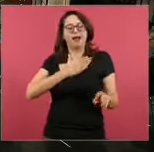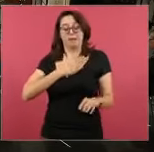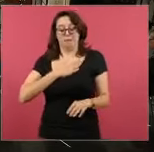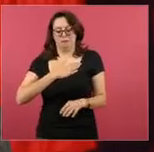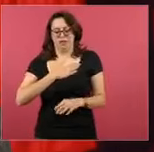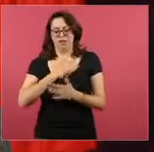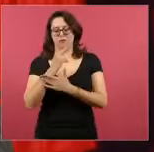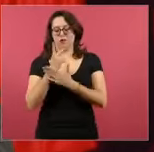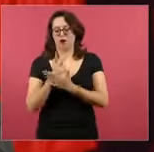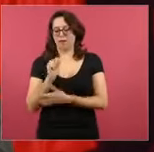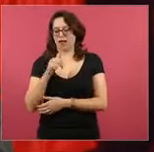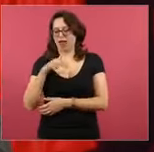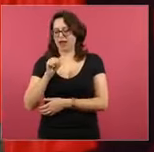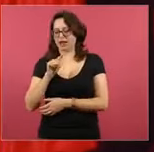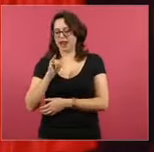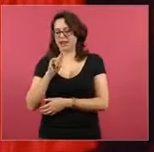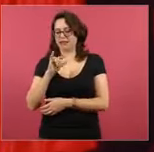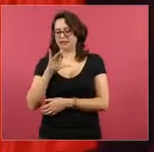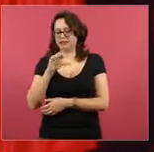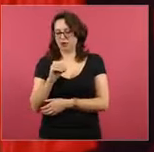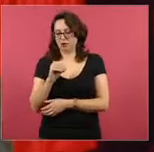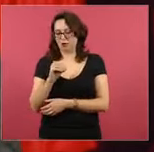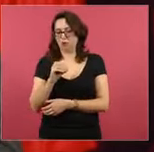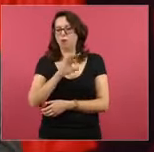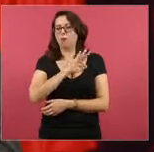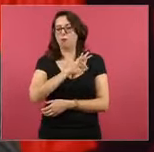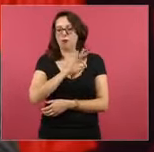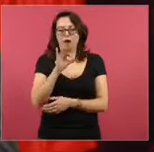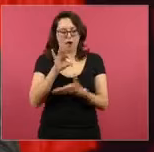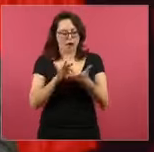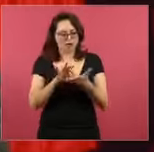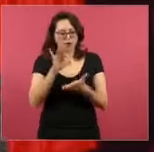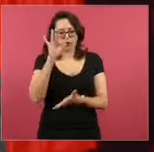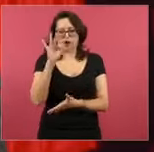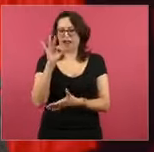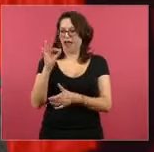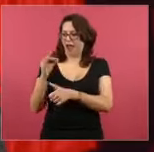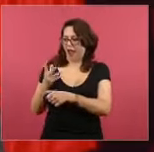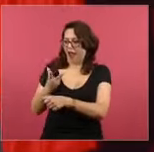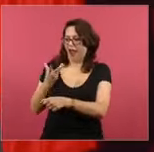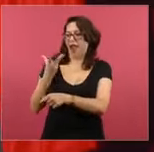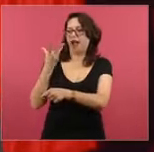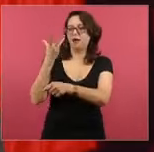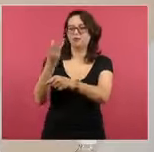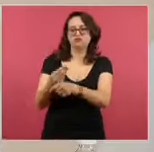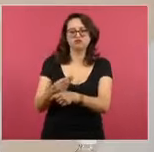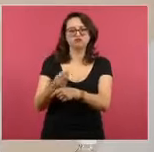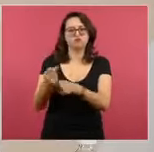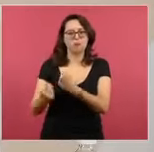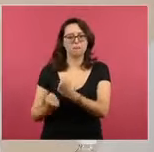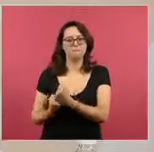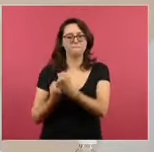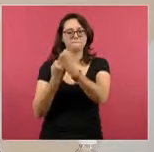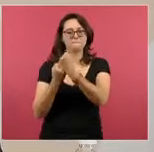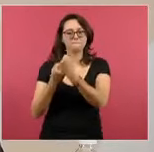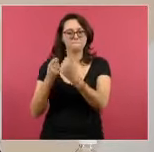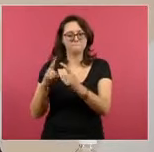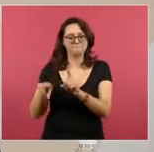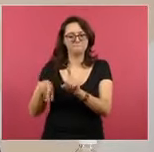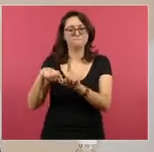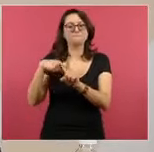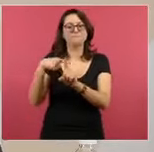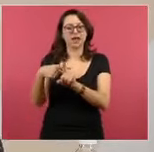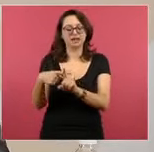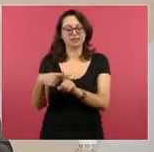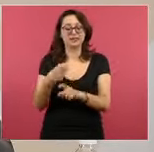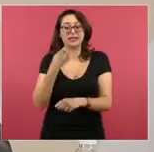esa autonomía, voy a abonarle más a voy a poder por otra línea trabajar este contenido, este proceso, porque aquí